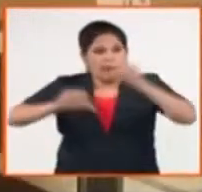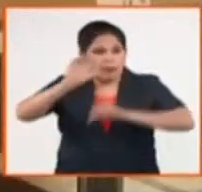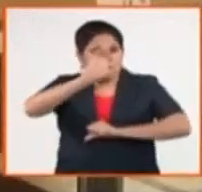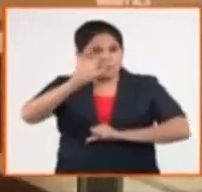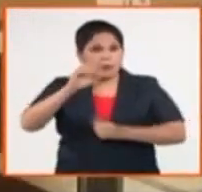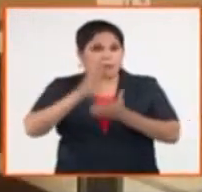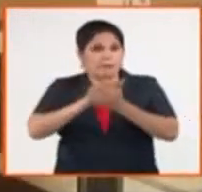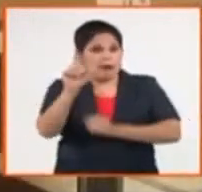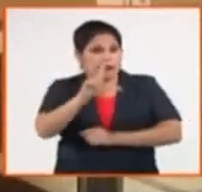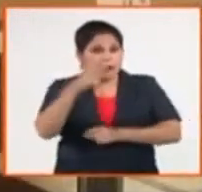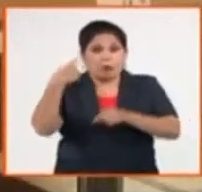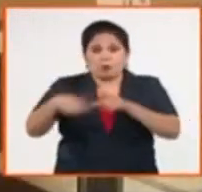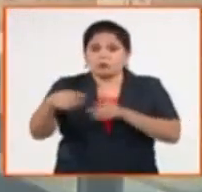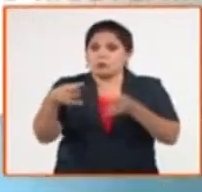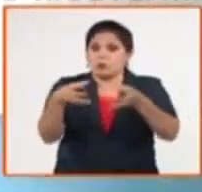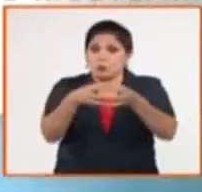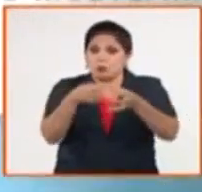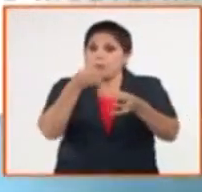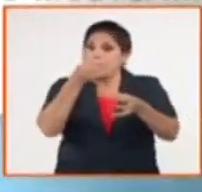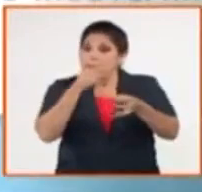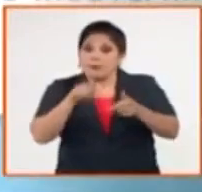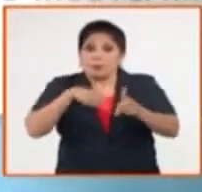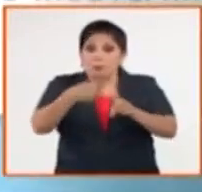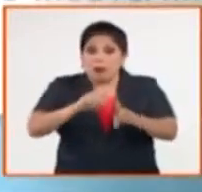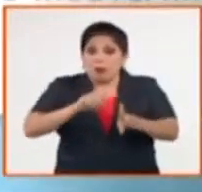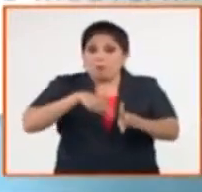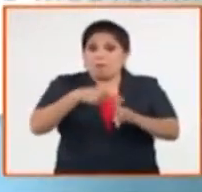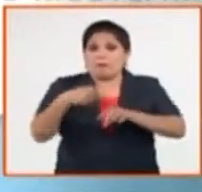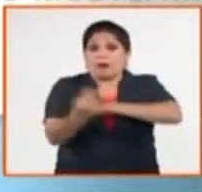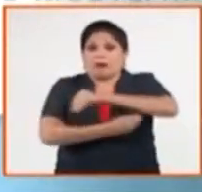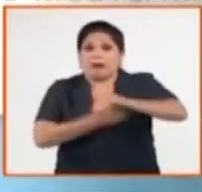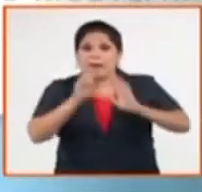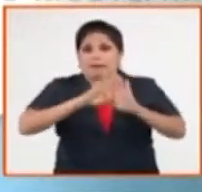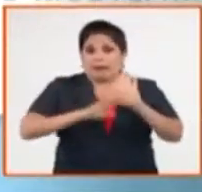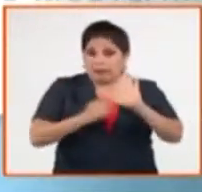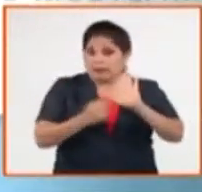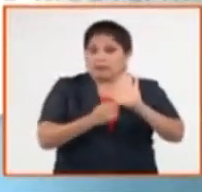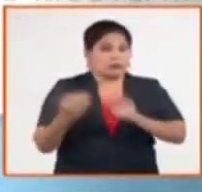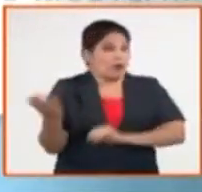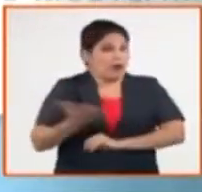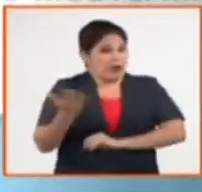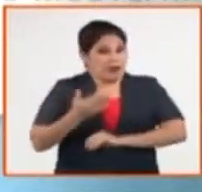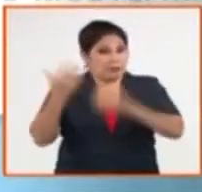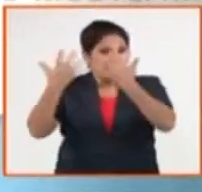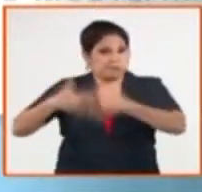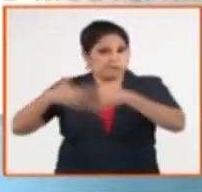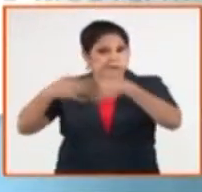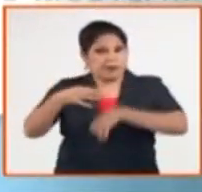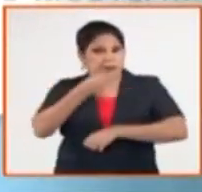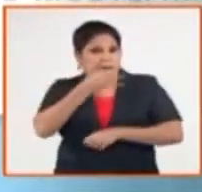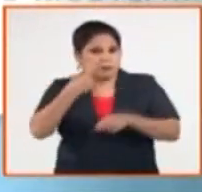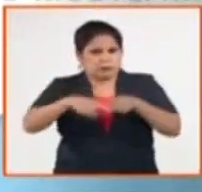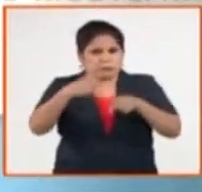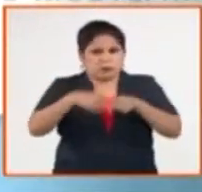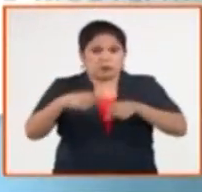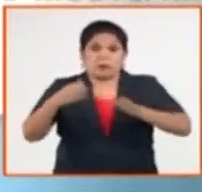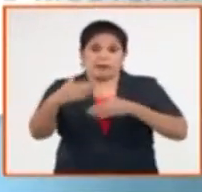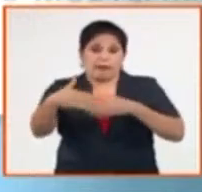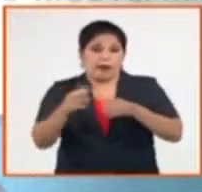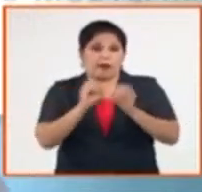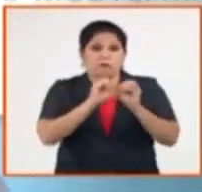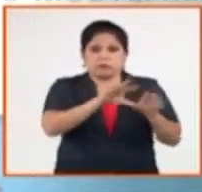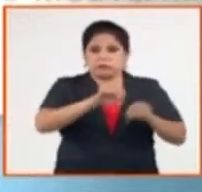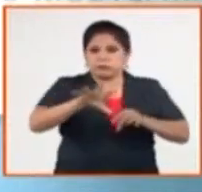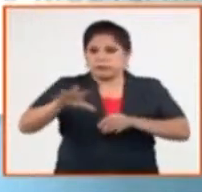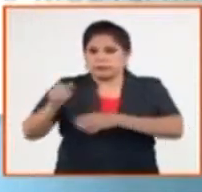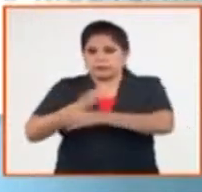un grupo de medicamentos que se han ido sumando a medida que ha cambiado el protocolo y bueno, con esta velocidad nosotros hemos tenido que ir trabajando en el abastecimiento